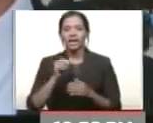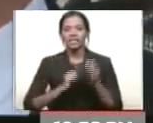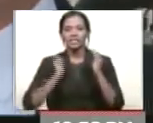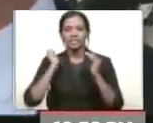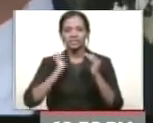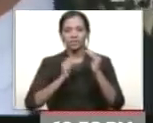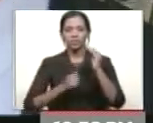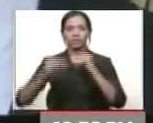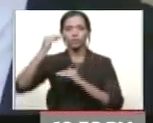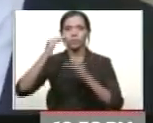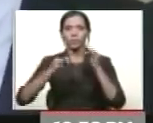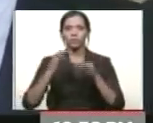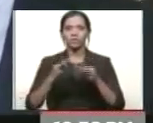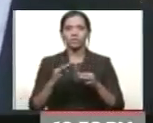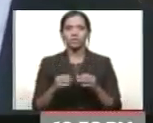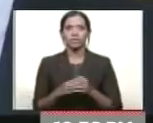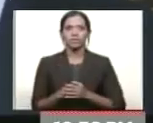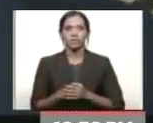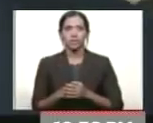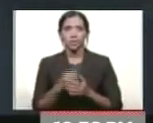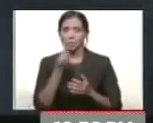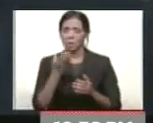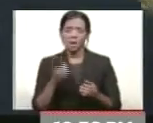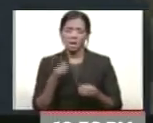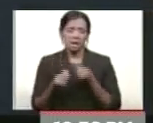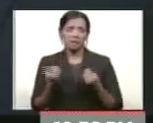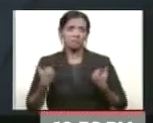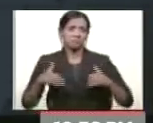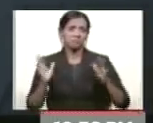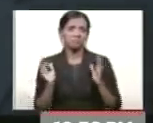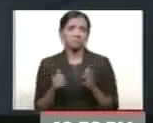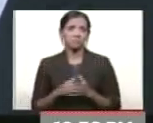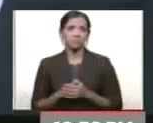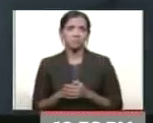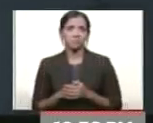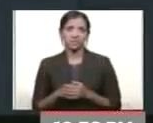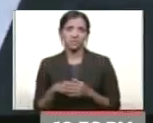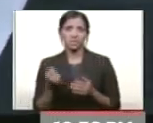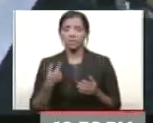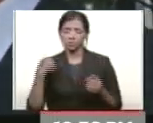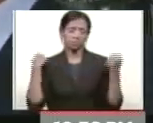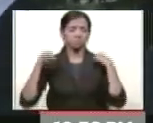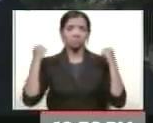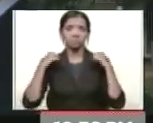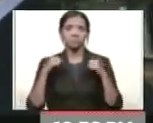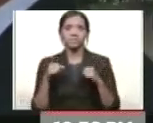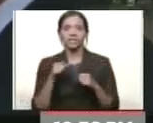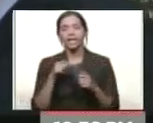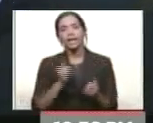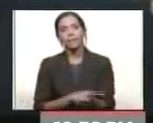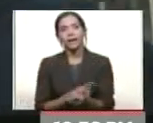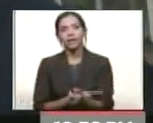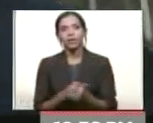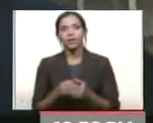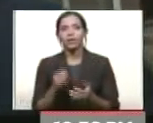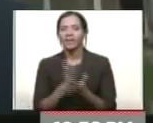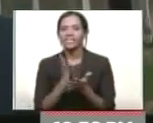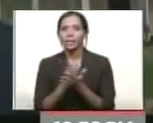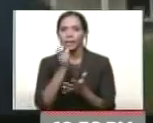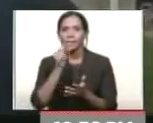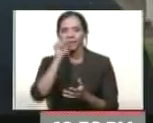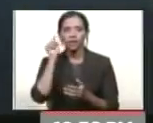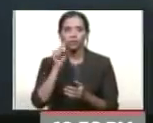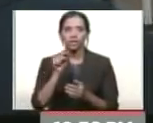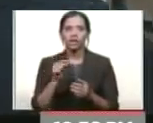la inmunidad parlamentaria? Que haga lo que tenga que hacer. ¿Sí? ¿Están resteados ustedes? Por supuesto. Hermano, y lo que siempre ha preguntado y quiere preguntar